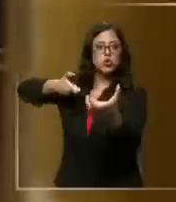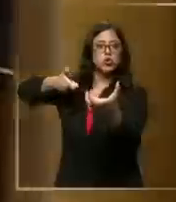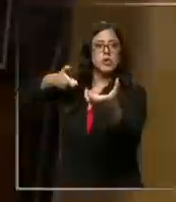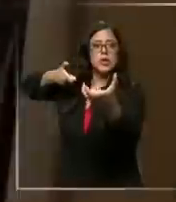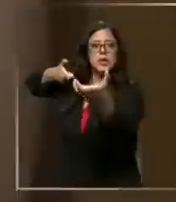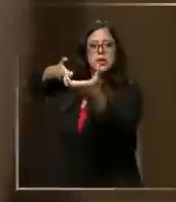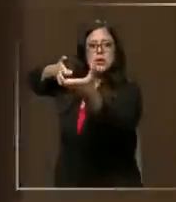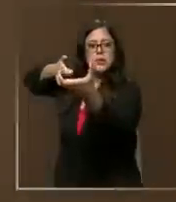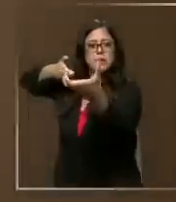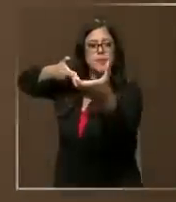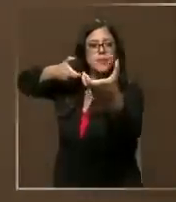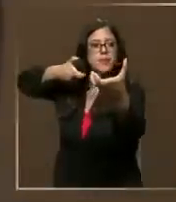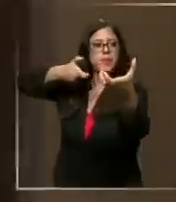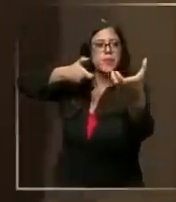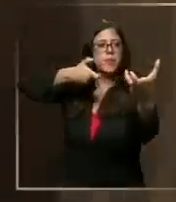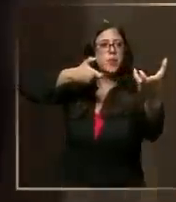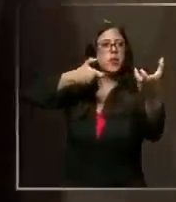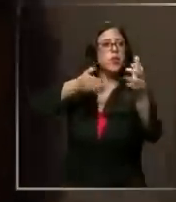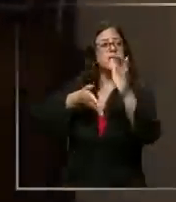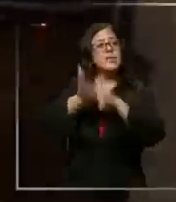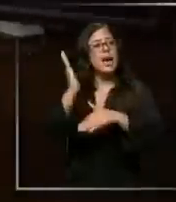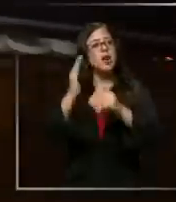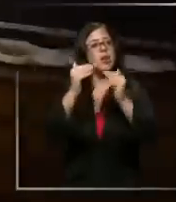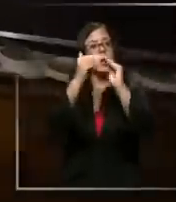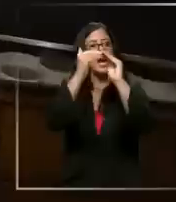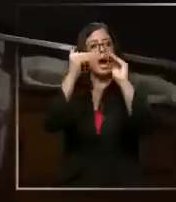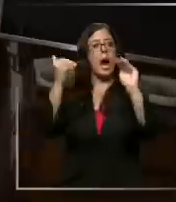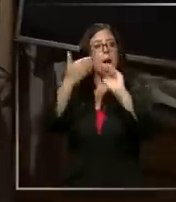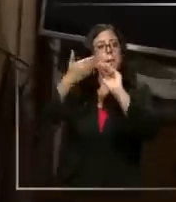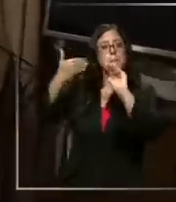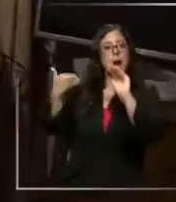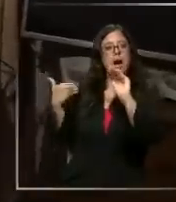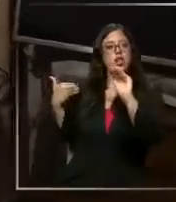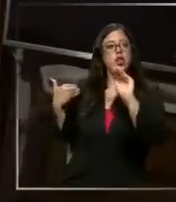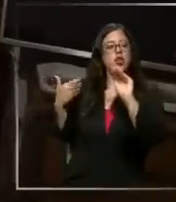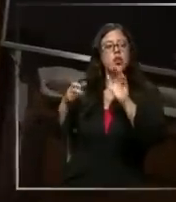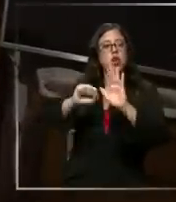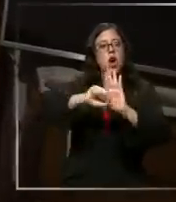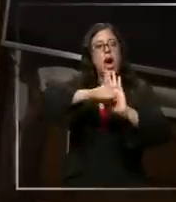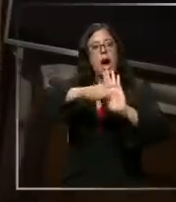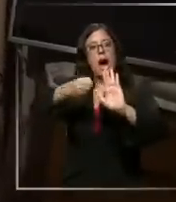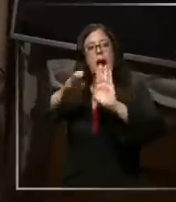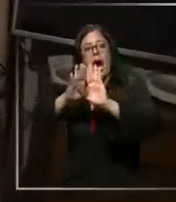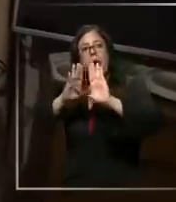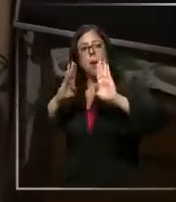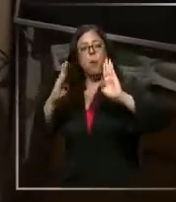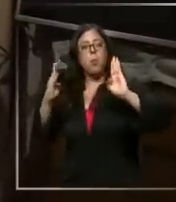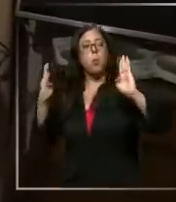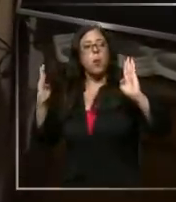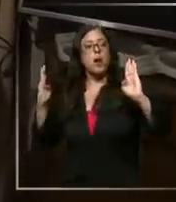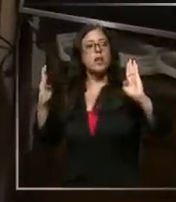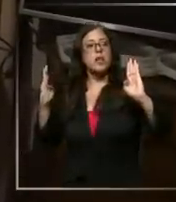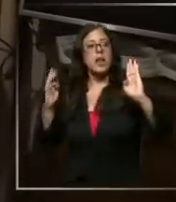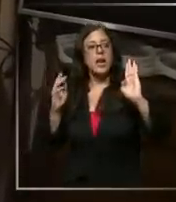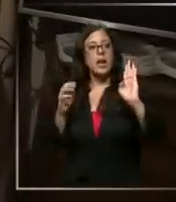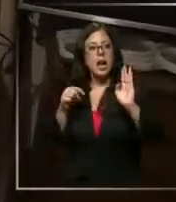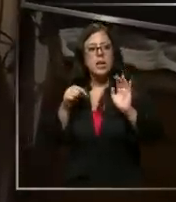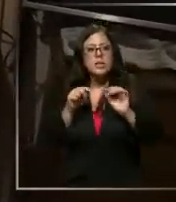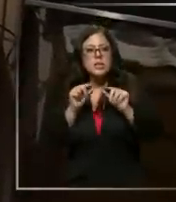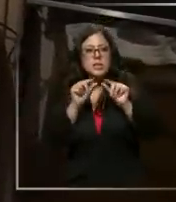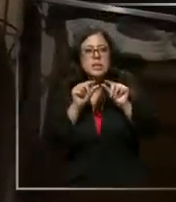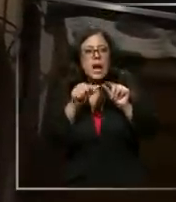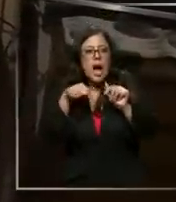salgo hacia el patio trasero vuelvo a la puerta saco despacio y